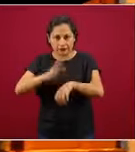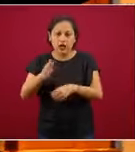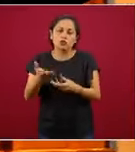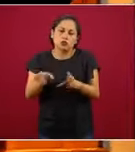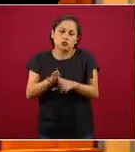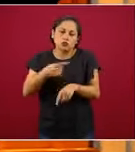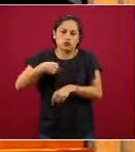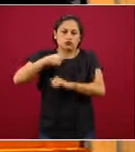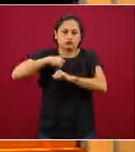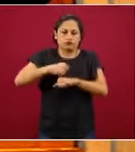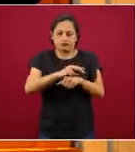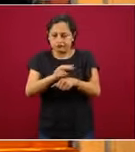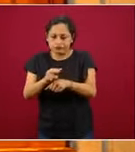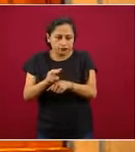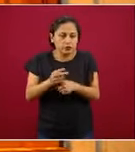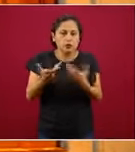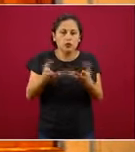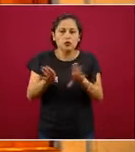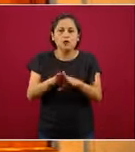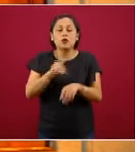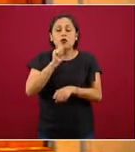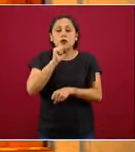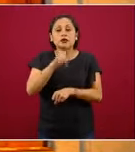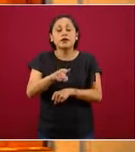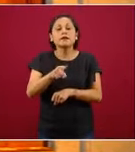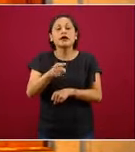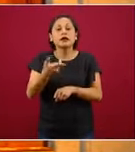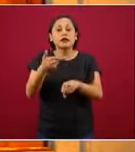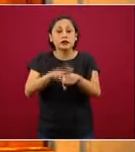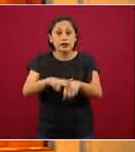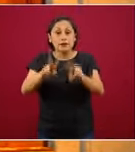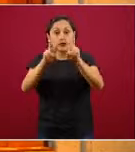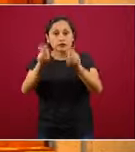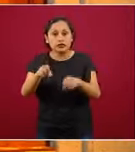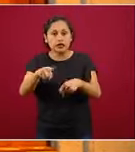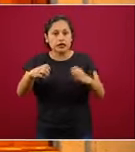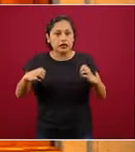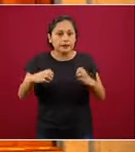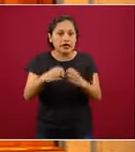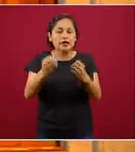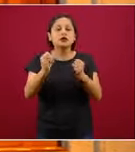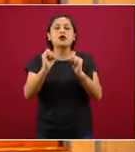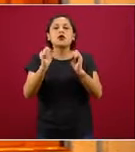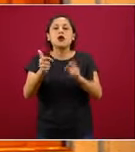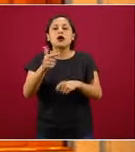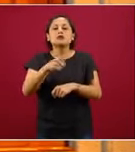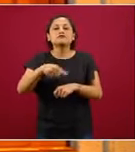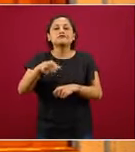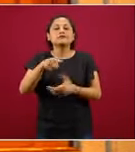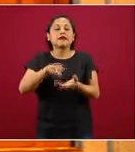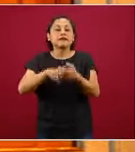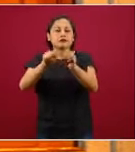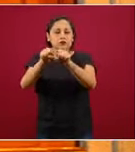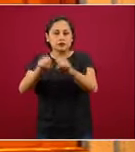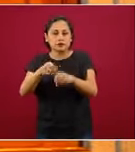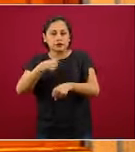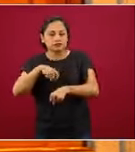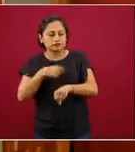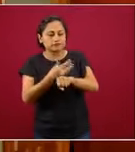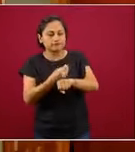y tener planes hospitalarios. Hacemos gerencia hospitalaria, administración de emergencias, y mejoramos el sistema con un sistema basado